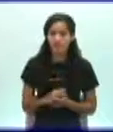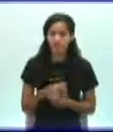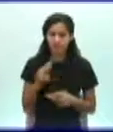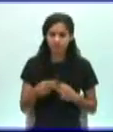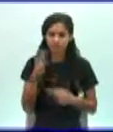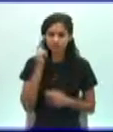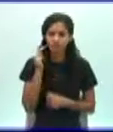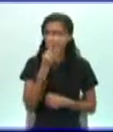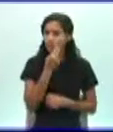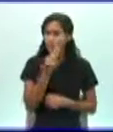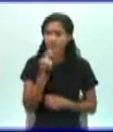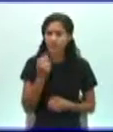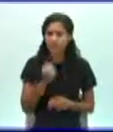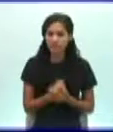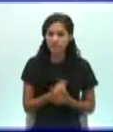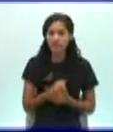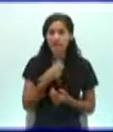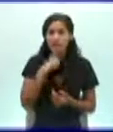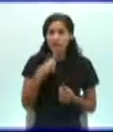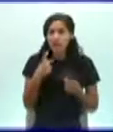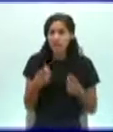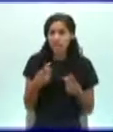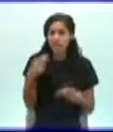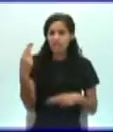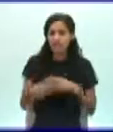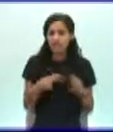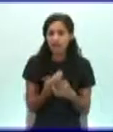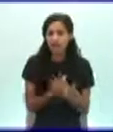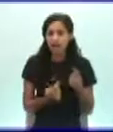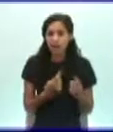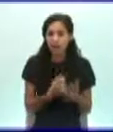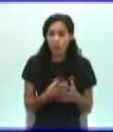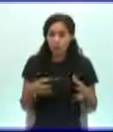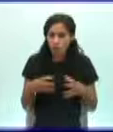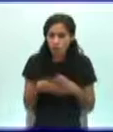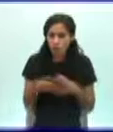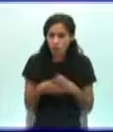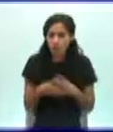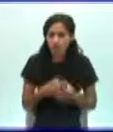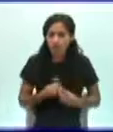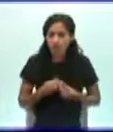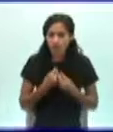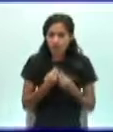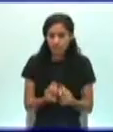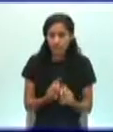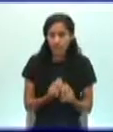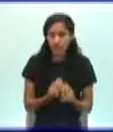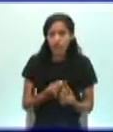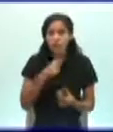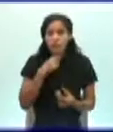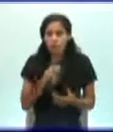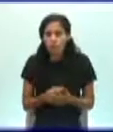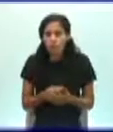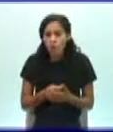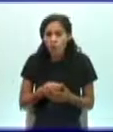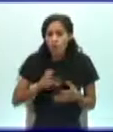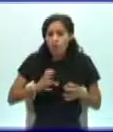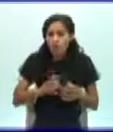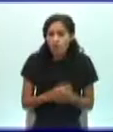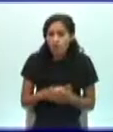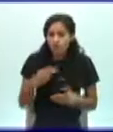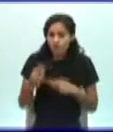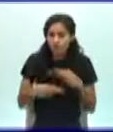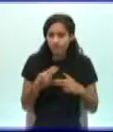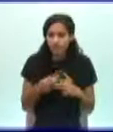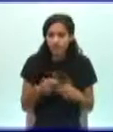Martí, dada la necesidad de crear un órgano o agrupación que proporcionara una coherente línea programática a